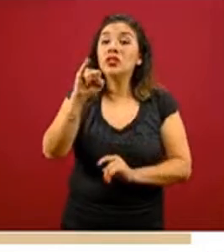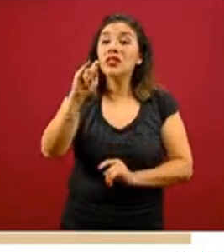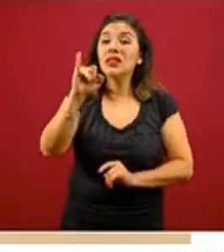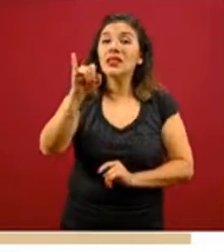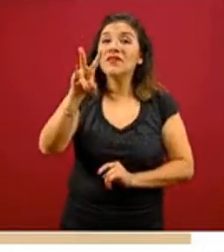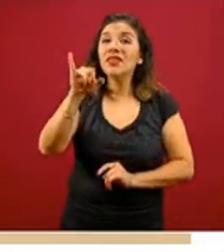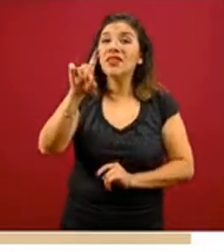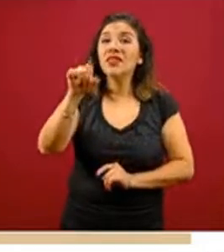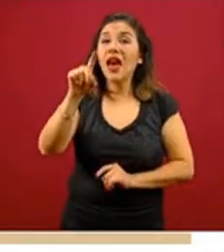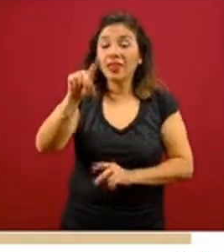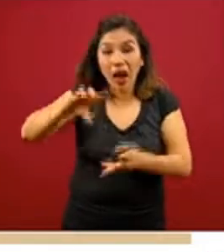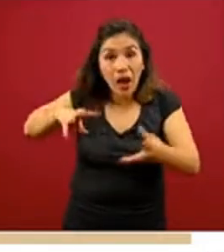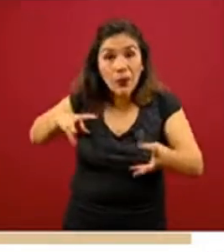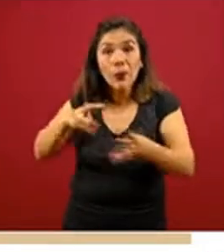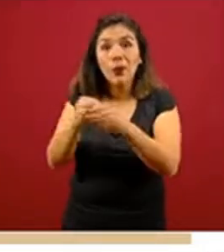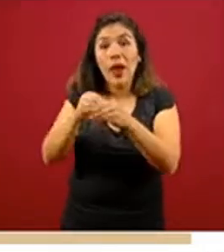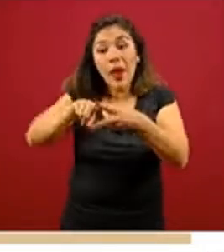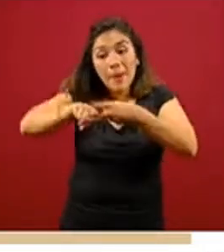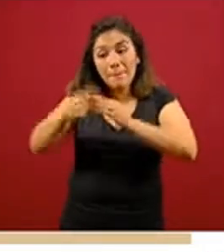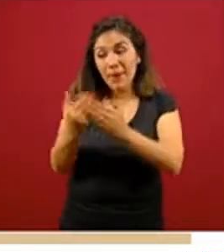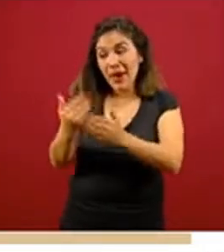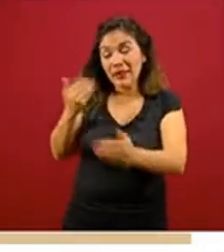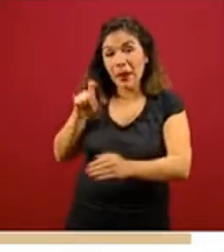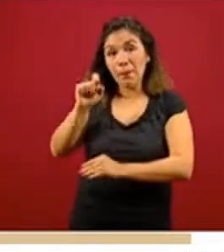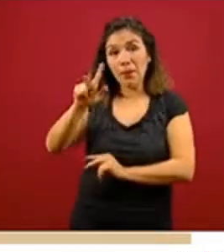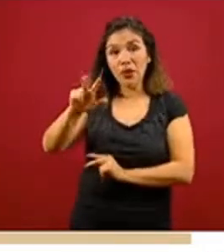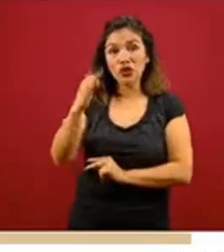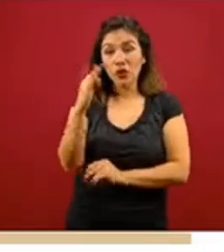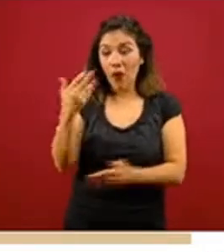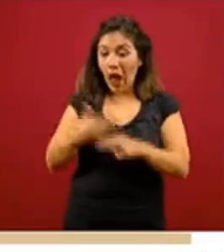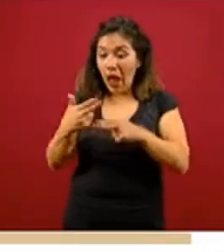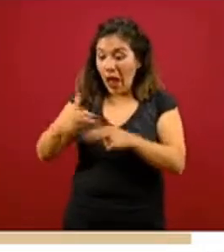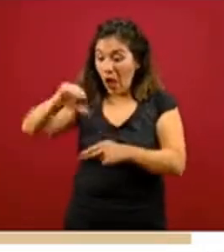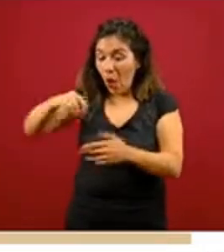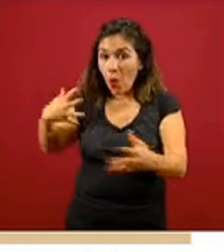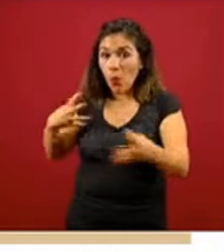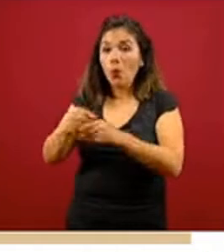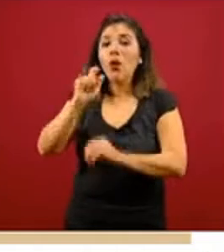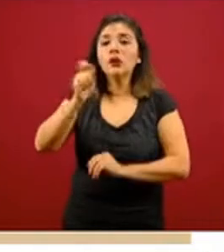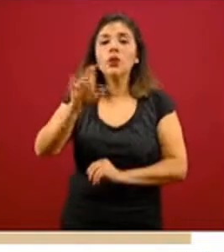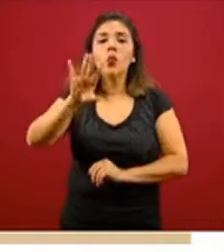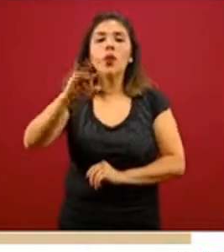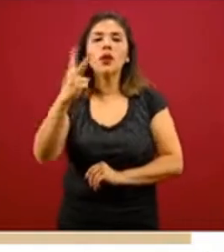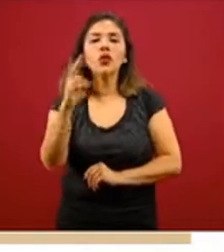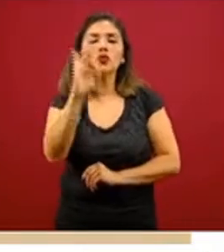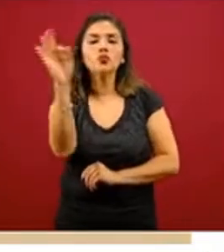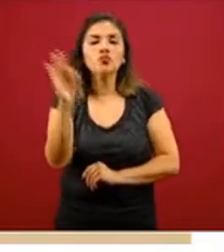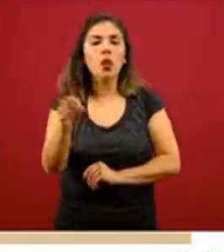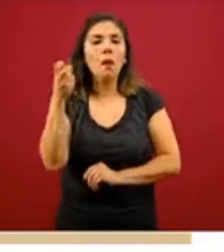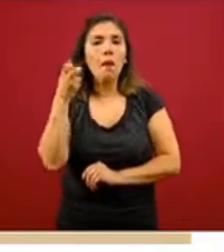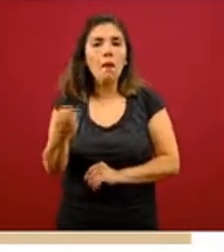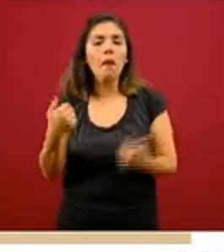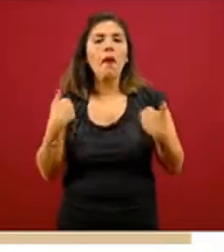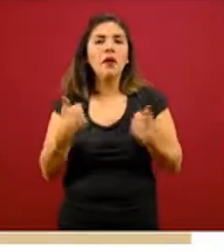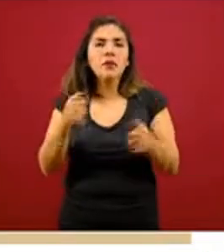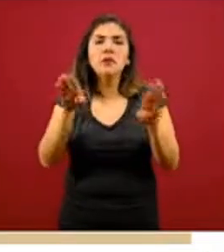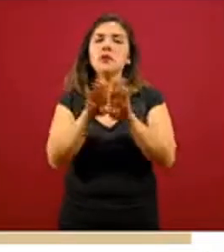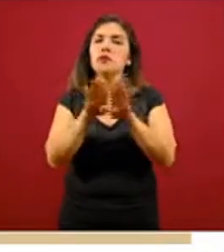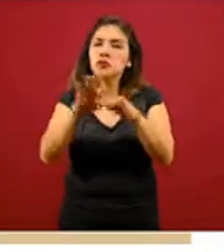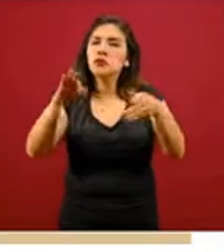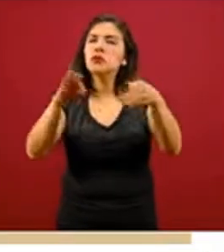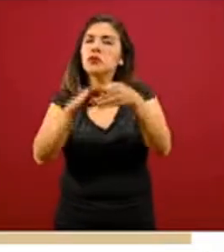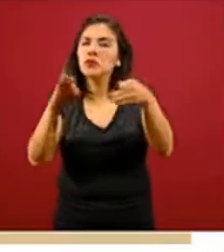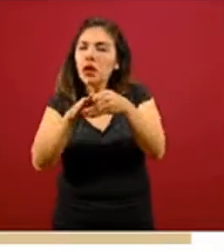la que tenemos desde que inició la epidemia hasta el momento, es del 42%, la cual inclusive está cerca de